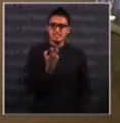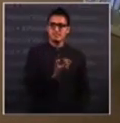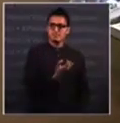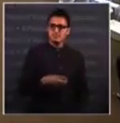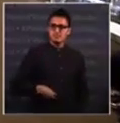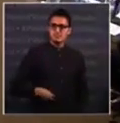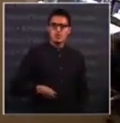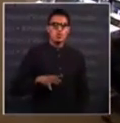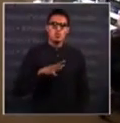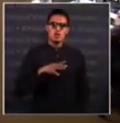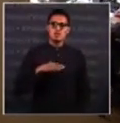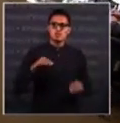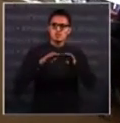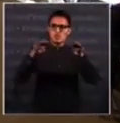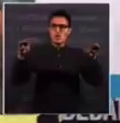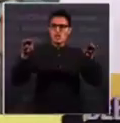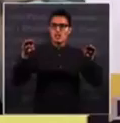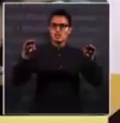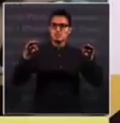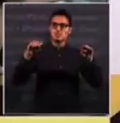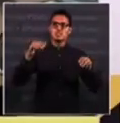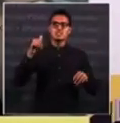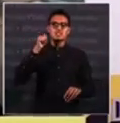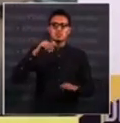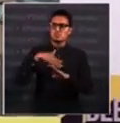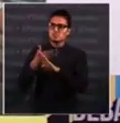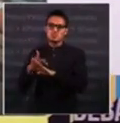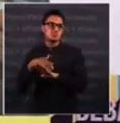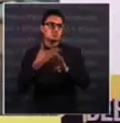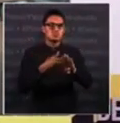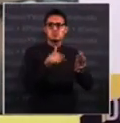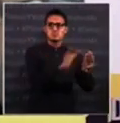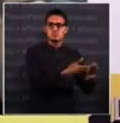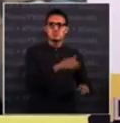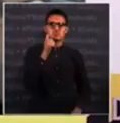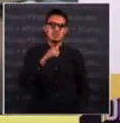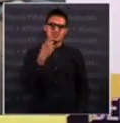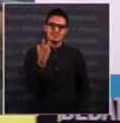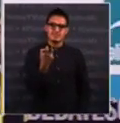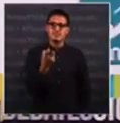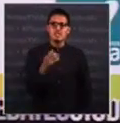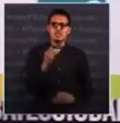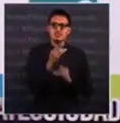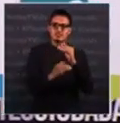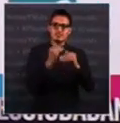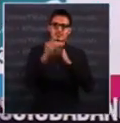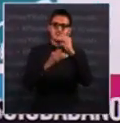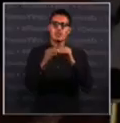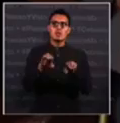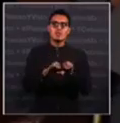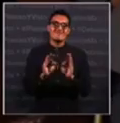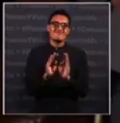la desigualdad, está esa parte del tejido social donde se genera la